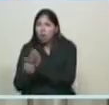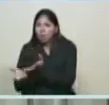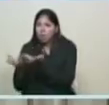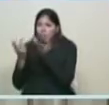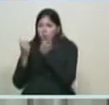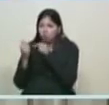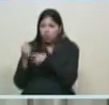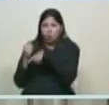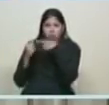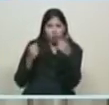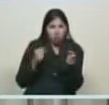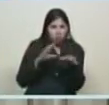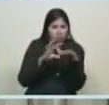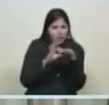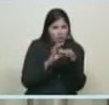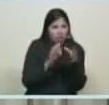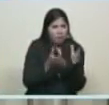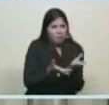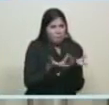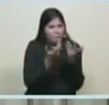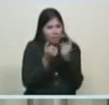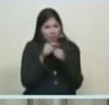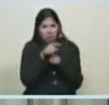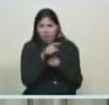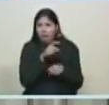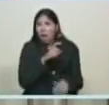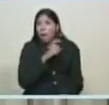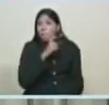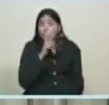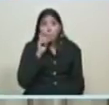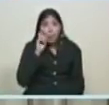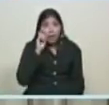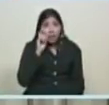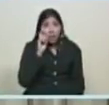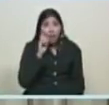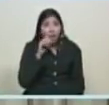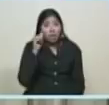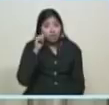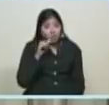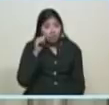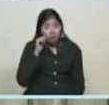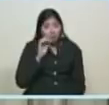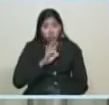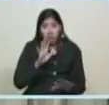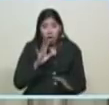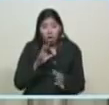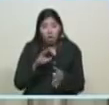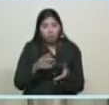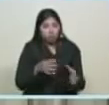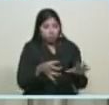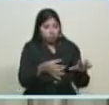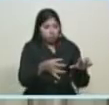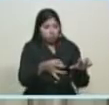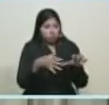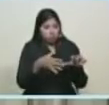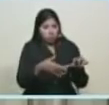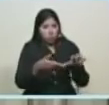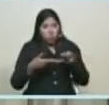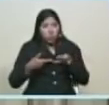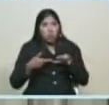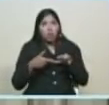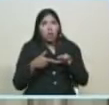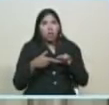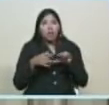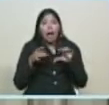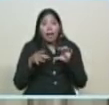una amiga me encontraba de una amiga que esté embarazada y el sábado le leyeron el carnet y ya entró parto humanizado